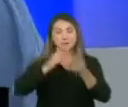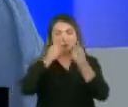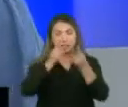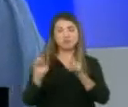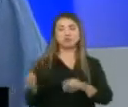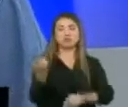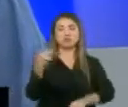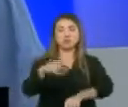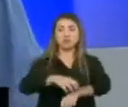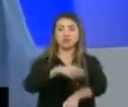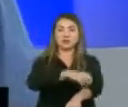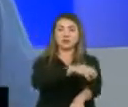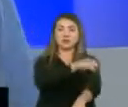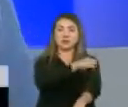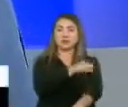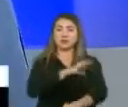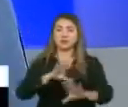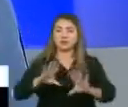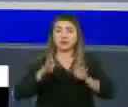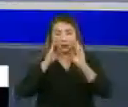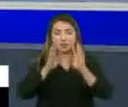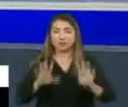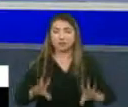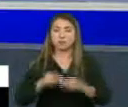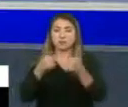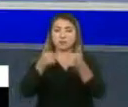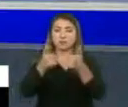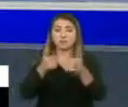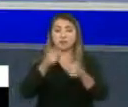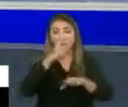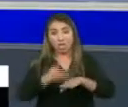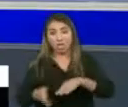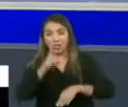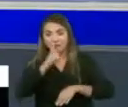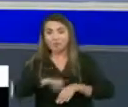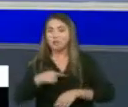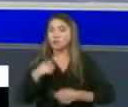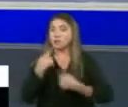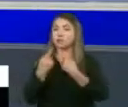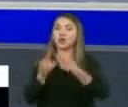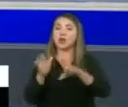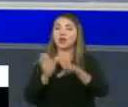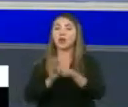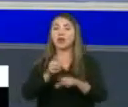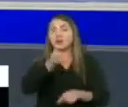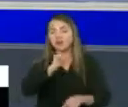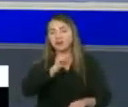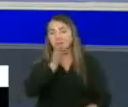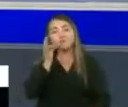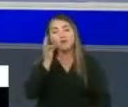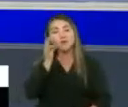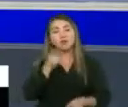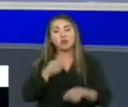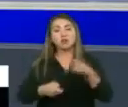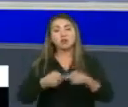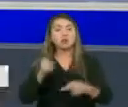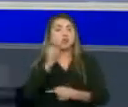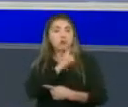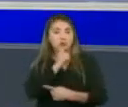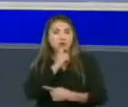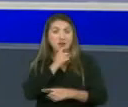prioritaria respecto a las regiones, creo que le va a ir muy bien. Diputado, se nos va a ir el tiempo, pero le tengo que preguntar por la ley reservada del cobre. Incluso hay